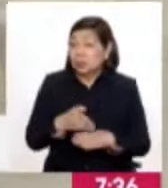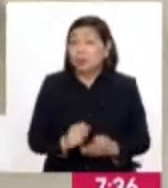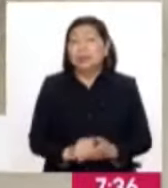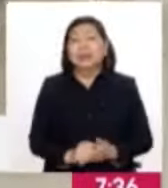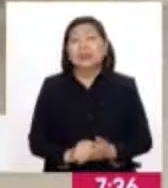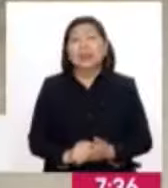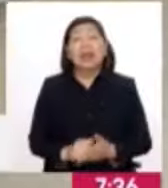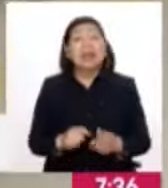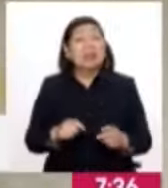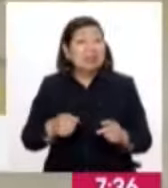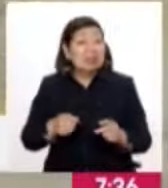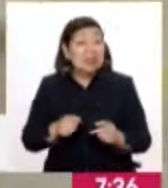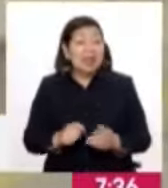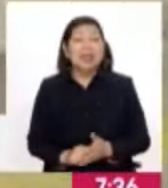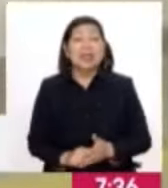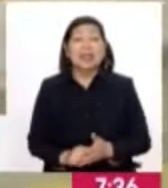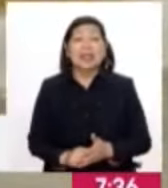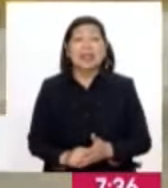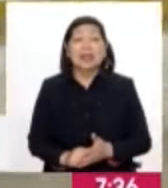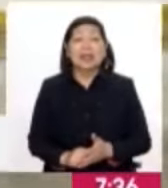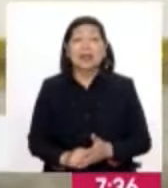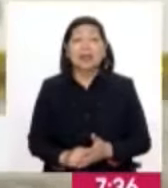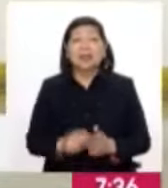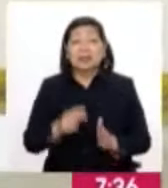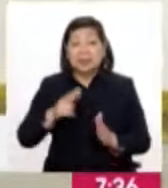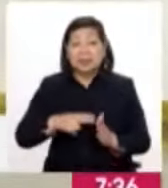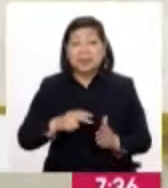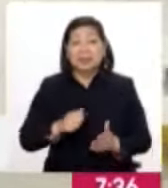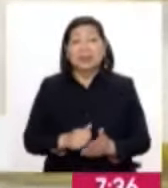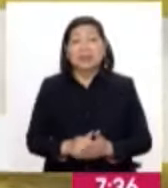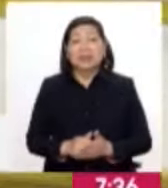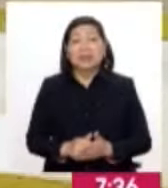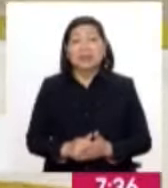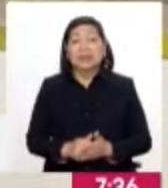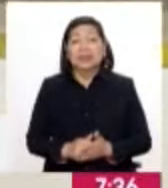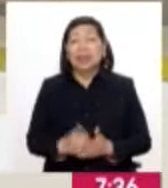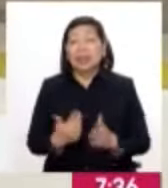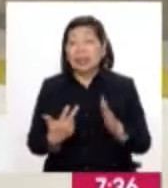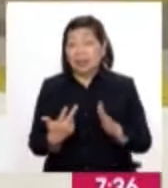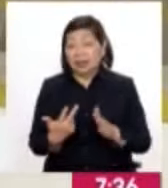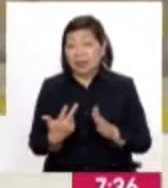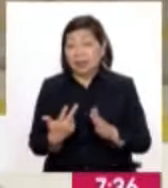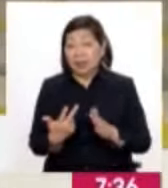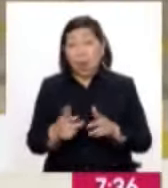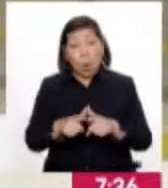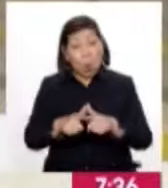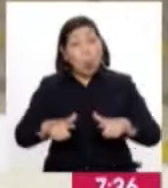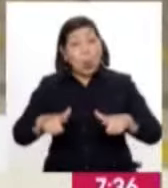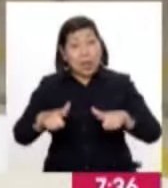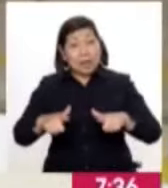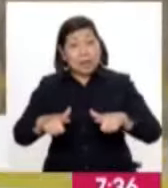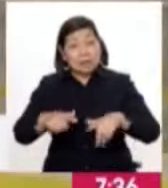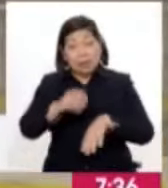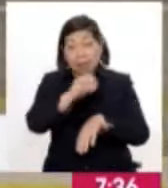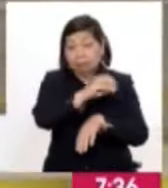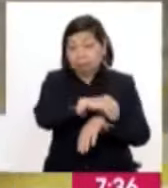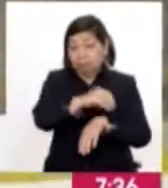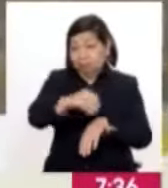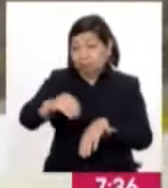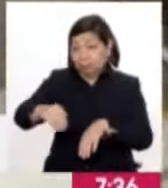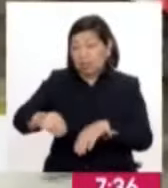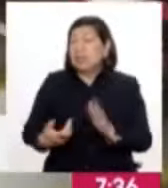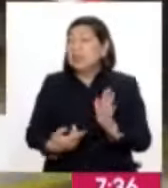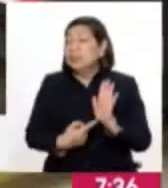entonces a los talleres de este centro de revisión técnica en los 13 puntos que tienen ellos habilitados en Lima, y lo único que